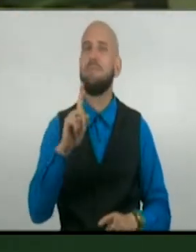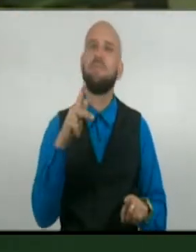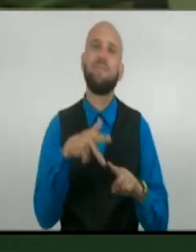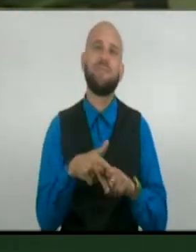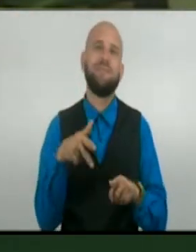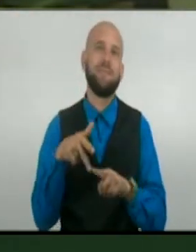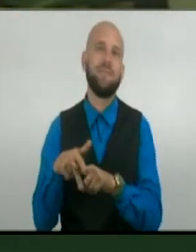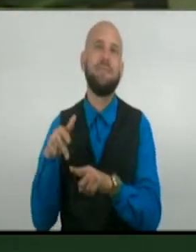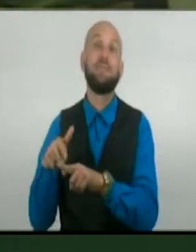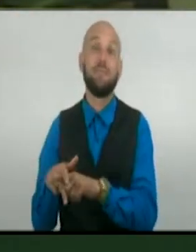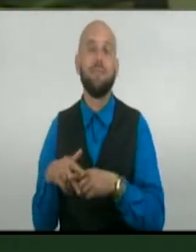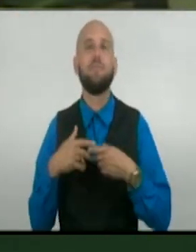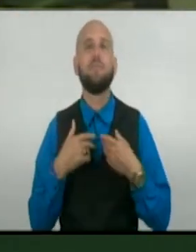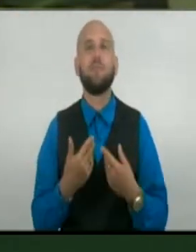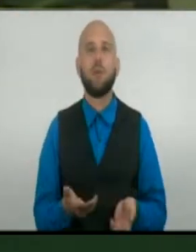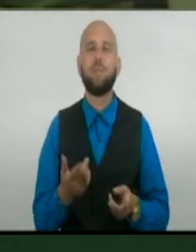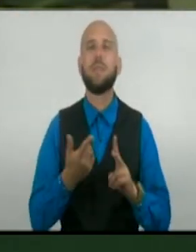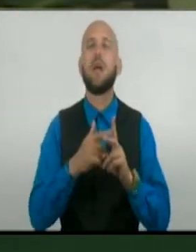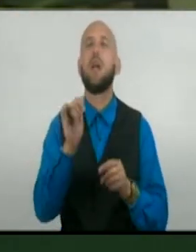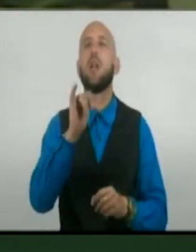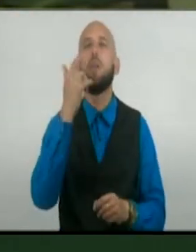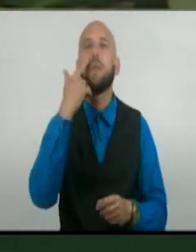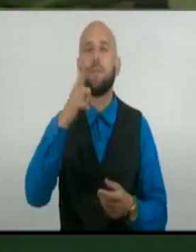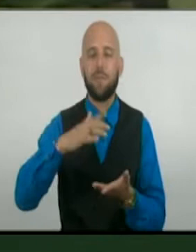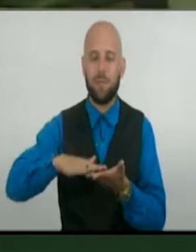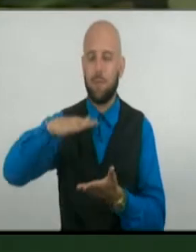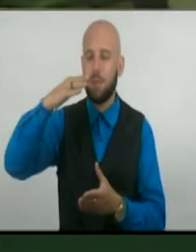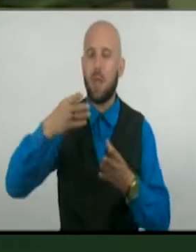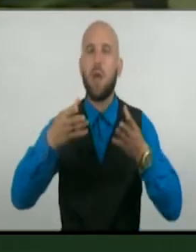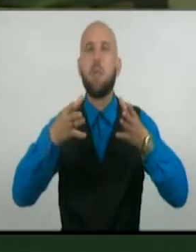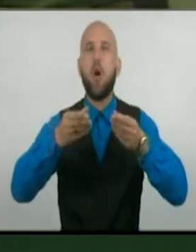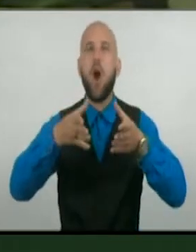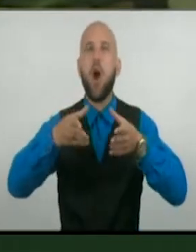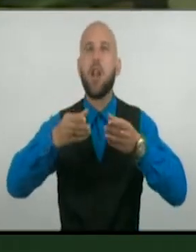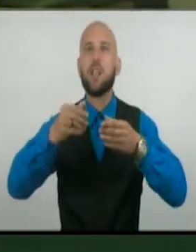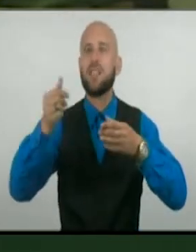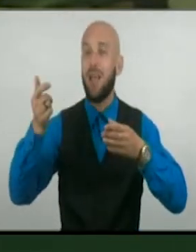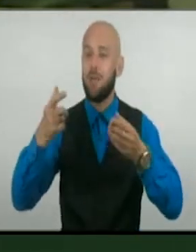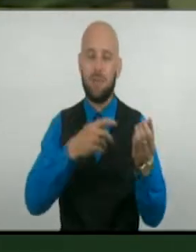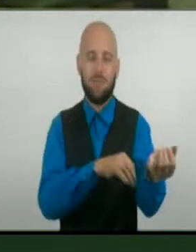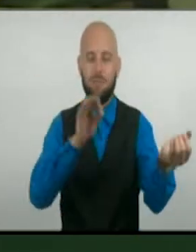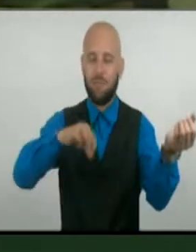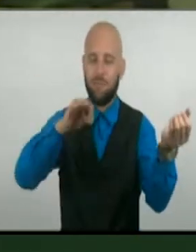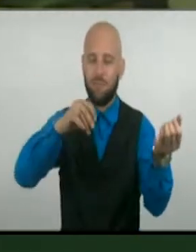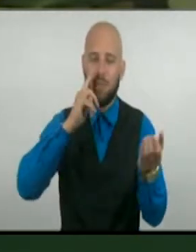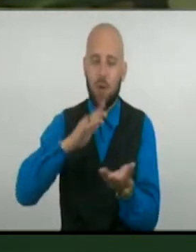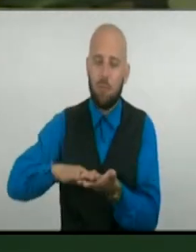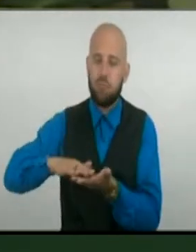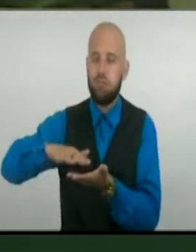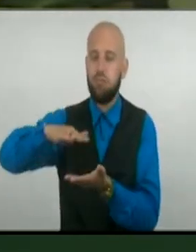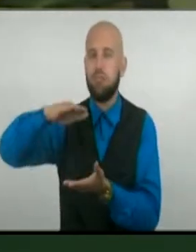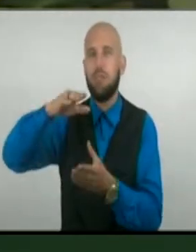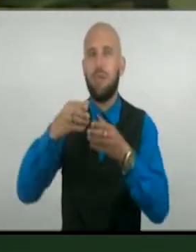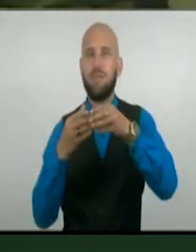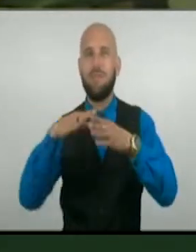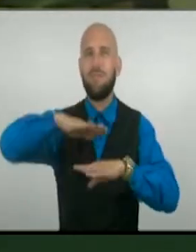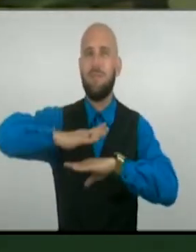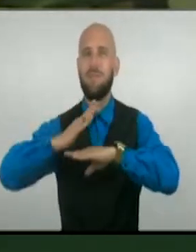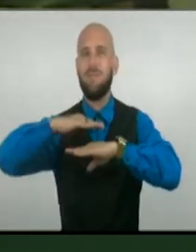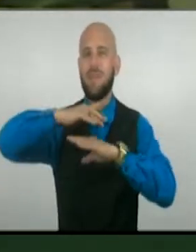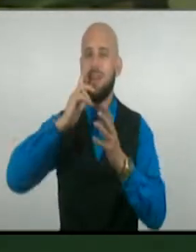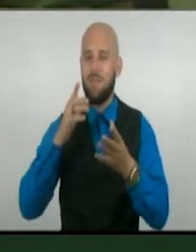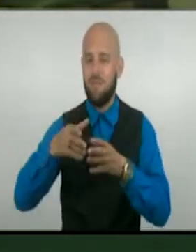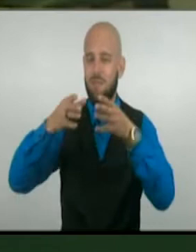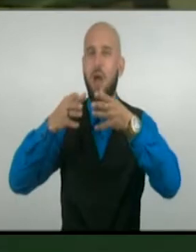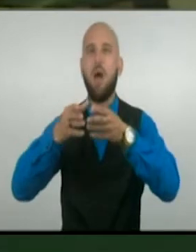difícil la obtención de las bolsas para la extracción de sangre es sobre todo en finales de febrero bueno y hasta la fecha